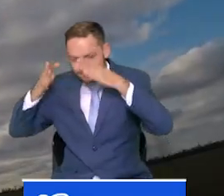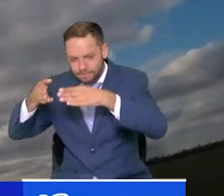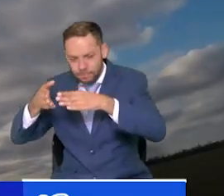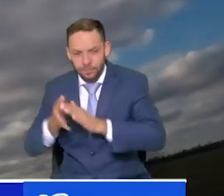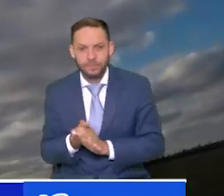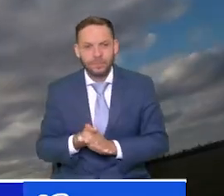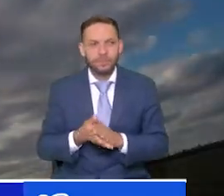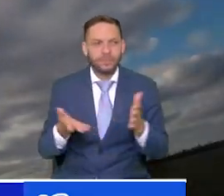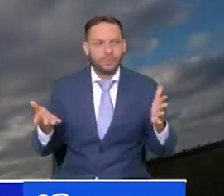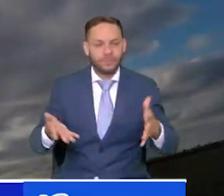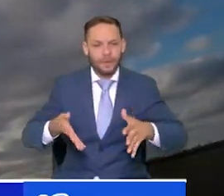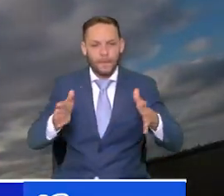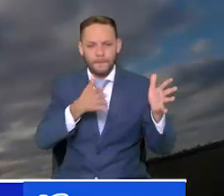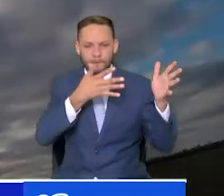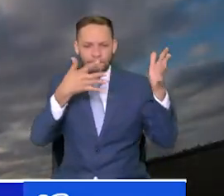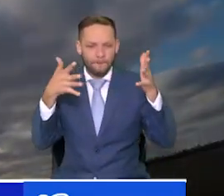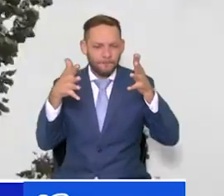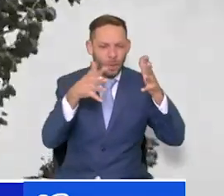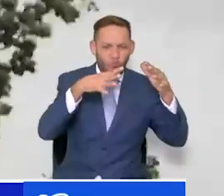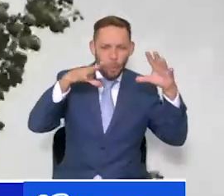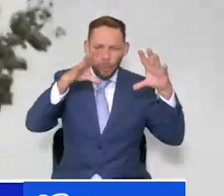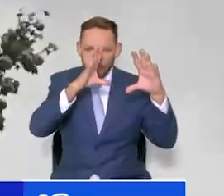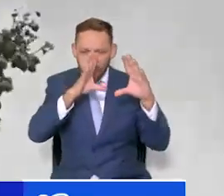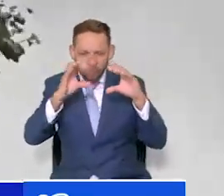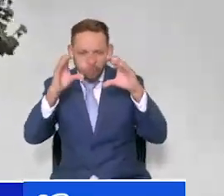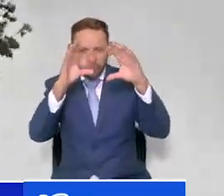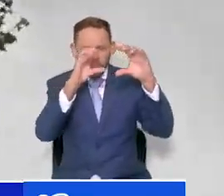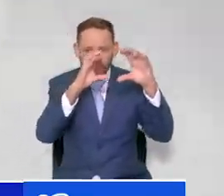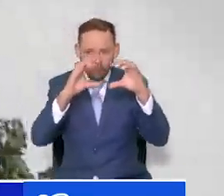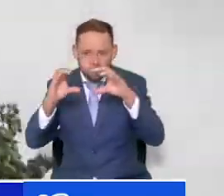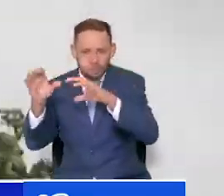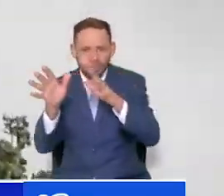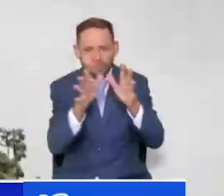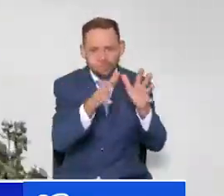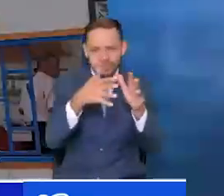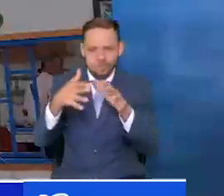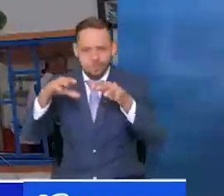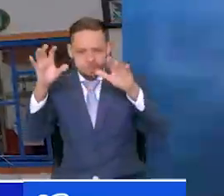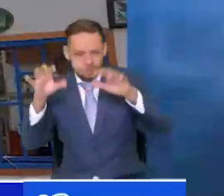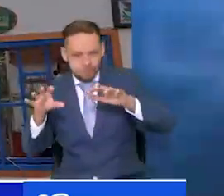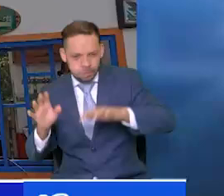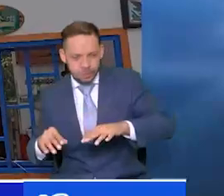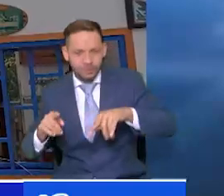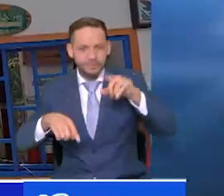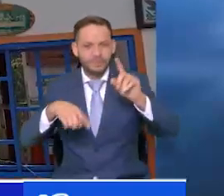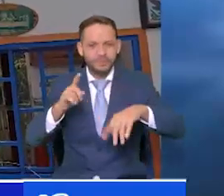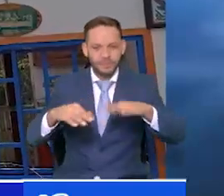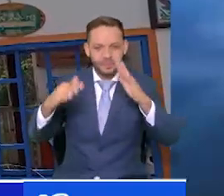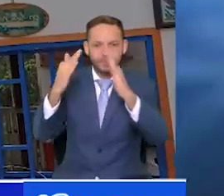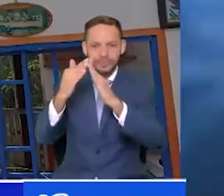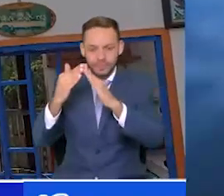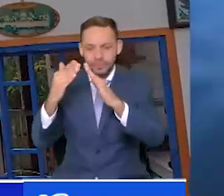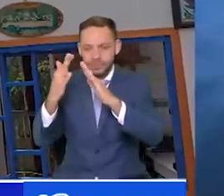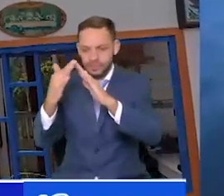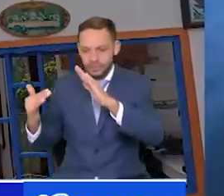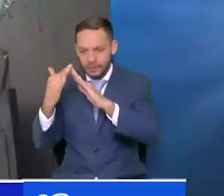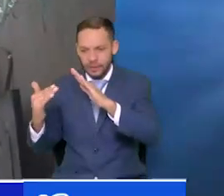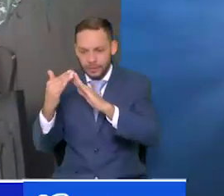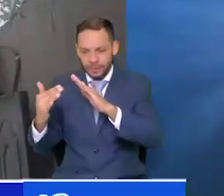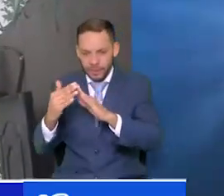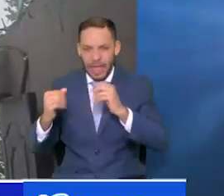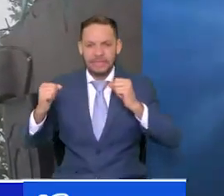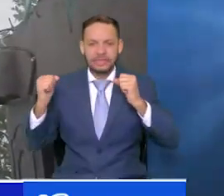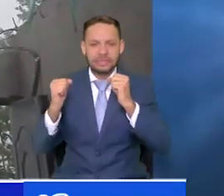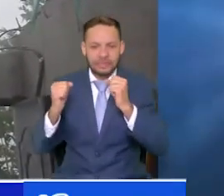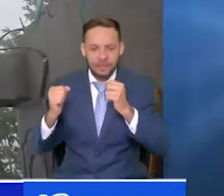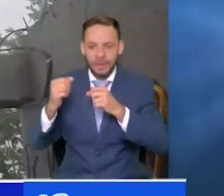las corrientes atmosféricas de alta intensidad más las Fuertes lluvias provocaron que varias casas del sector rural de saman caldas quedaran sin techos